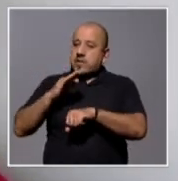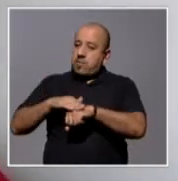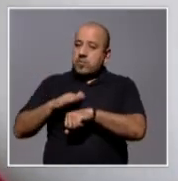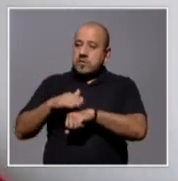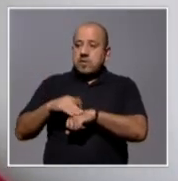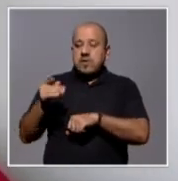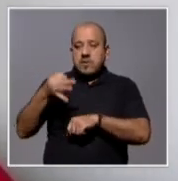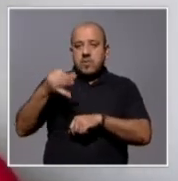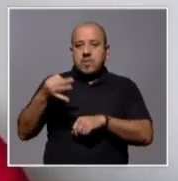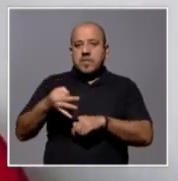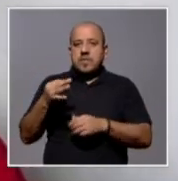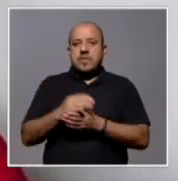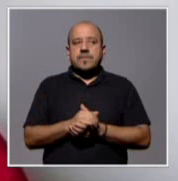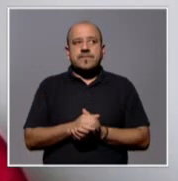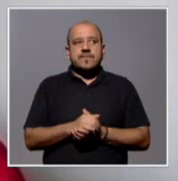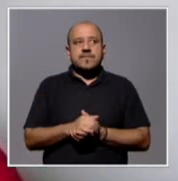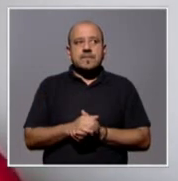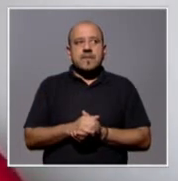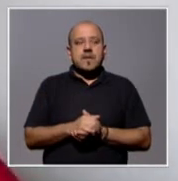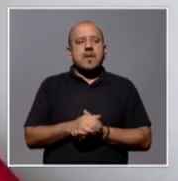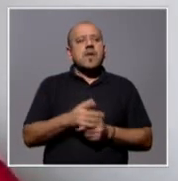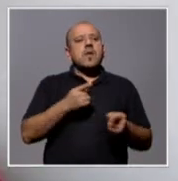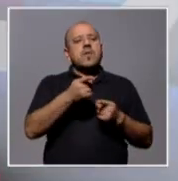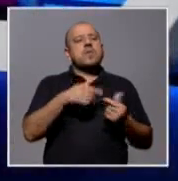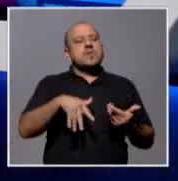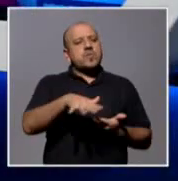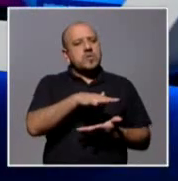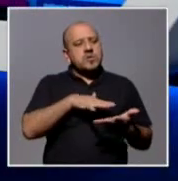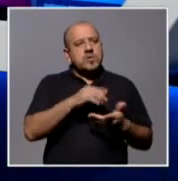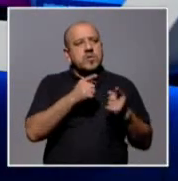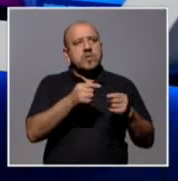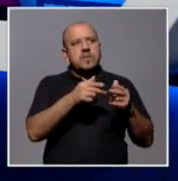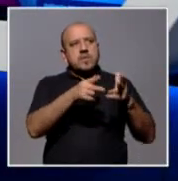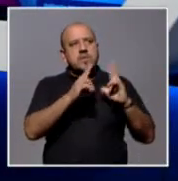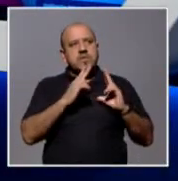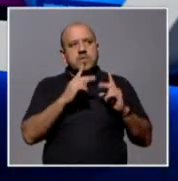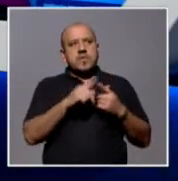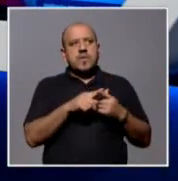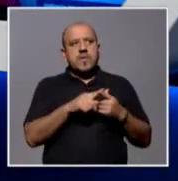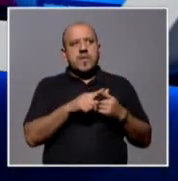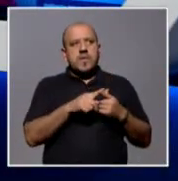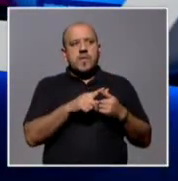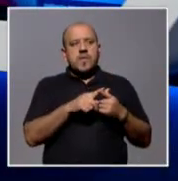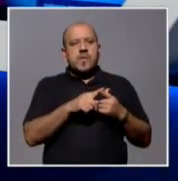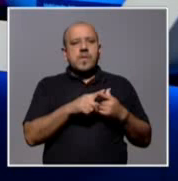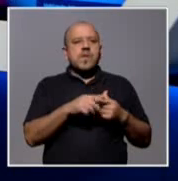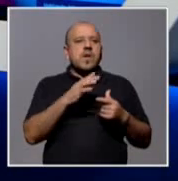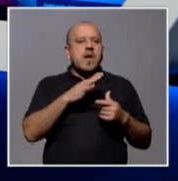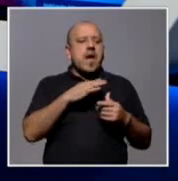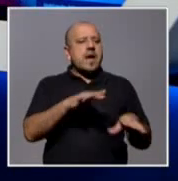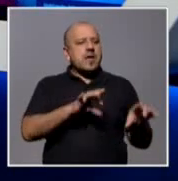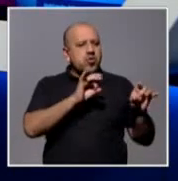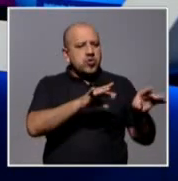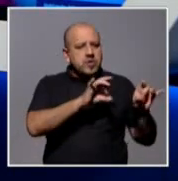¿verdad? ¿Y cómo está la situación ahí? Porque más temprano me decías que a pesar de que seguían habiendo contagios